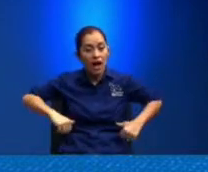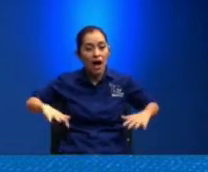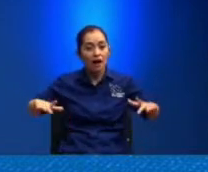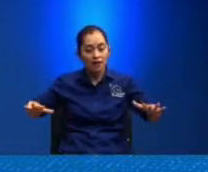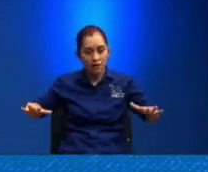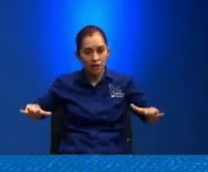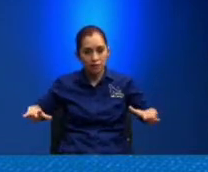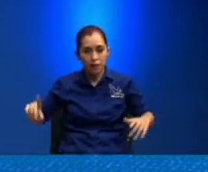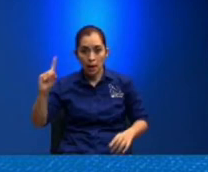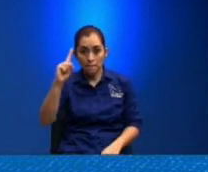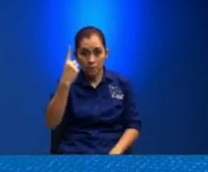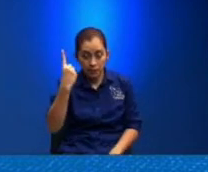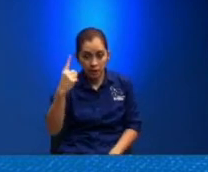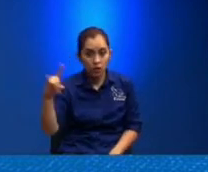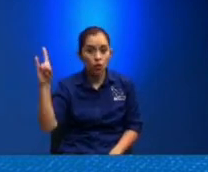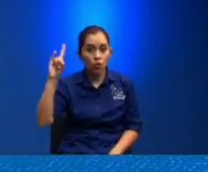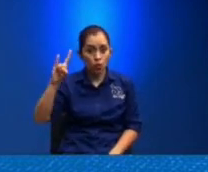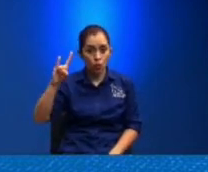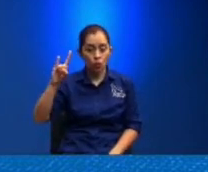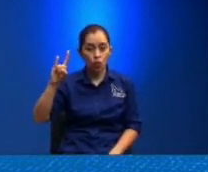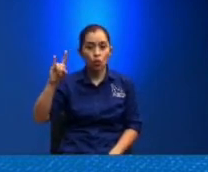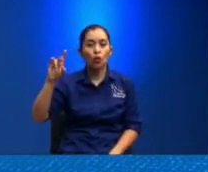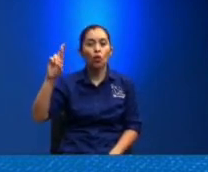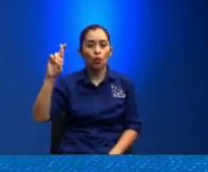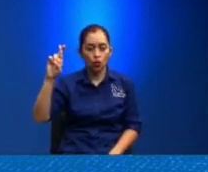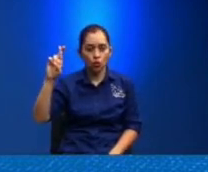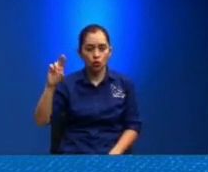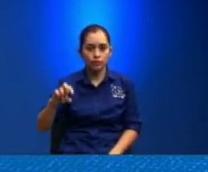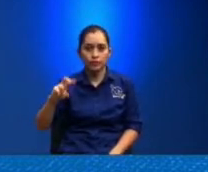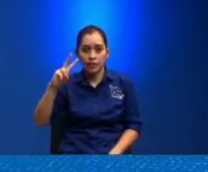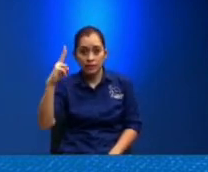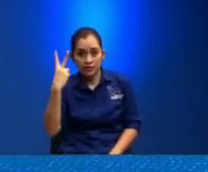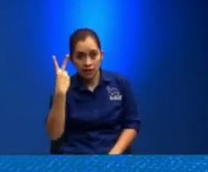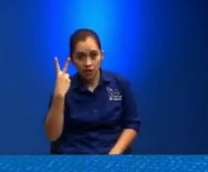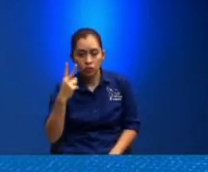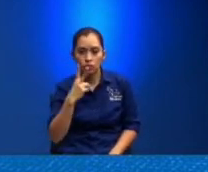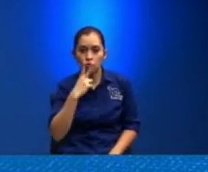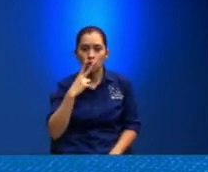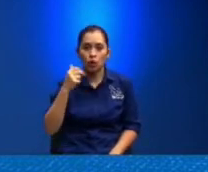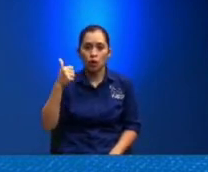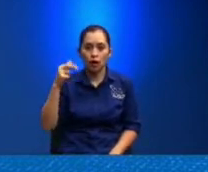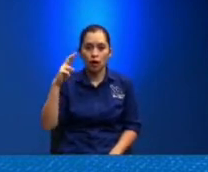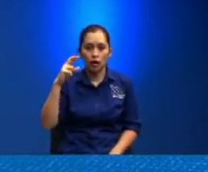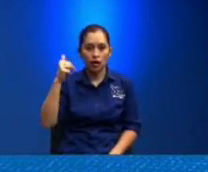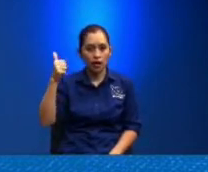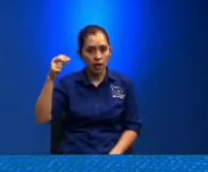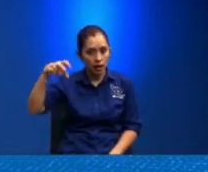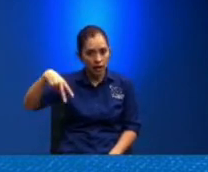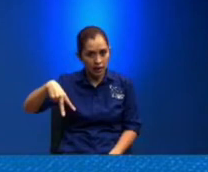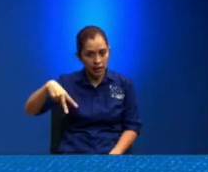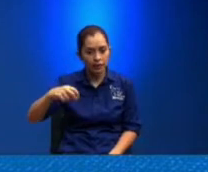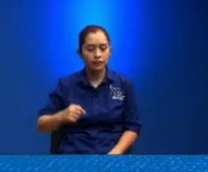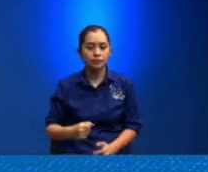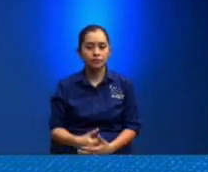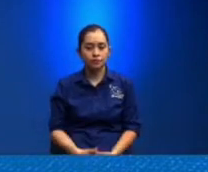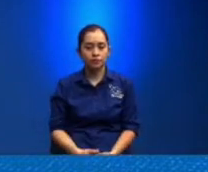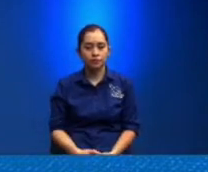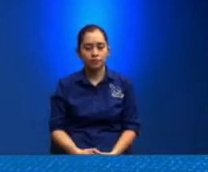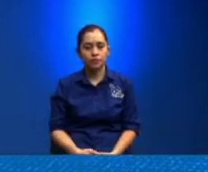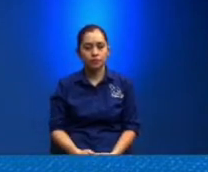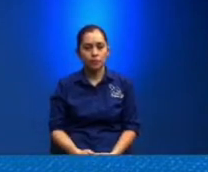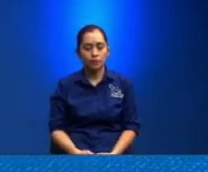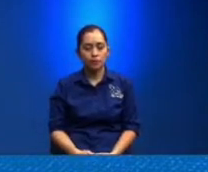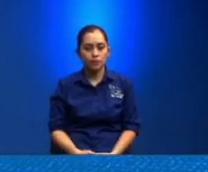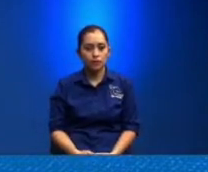son correlativas por lo menos dos es si son secuenciales todas las demás rueditas no no necesariamente lo son pero estas dos y